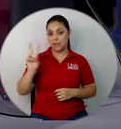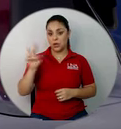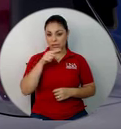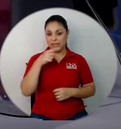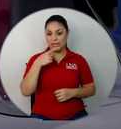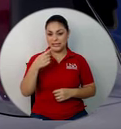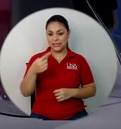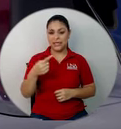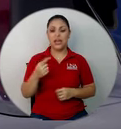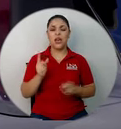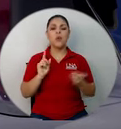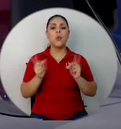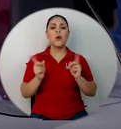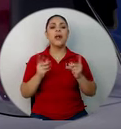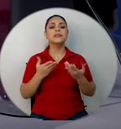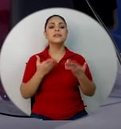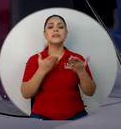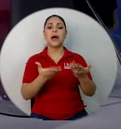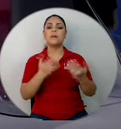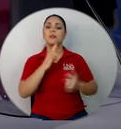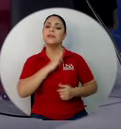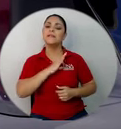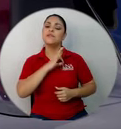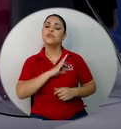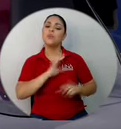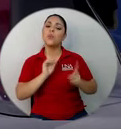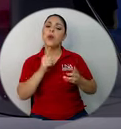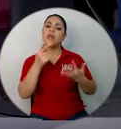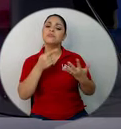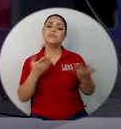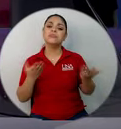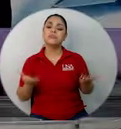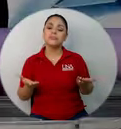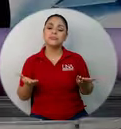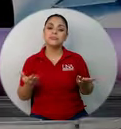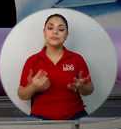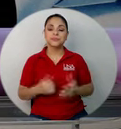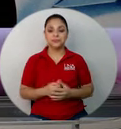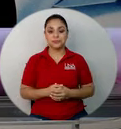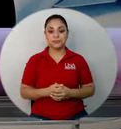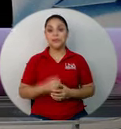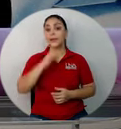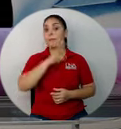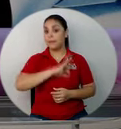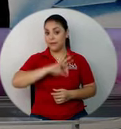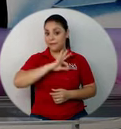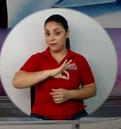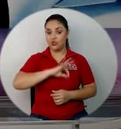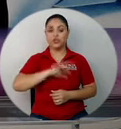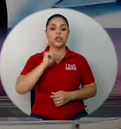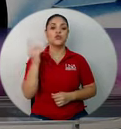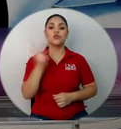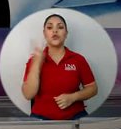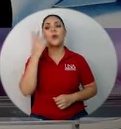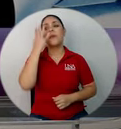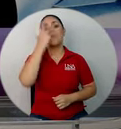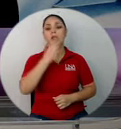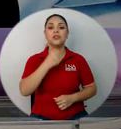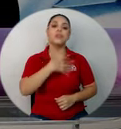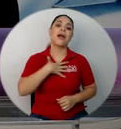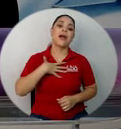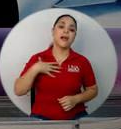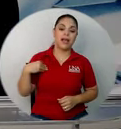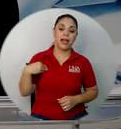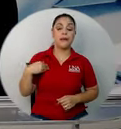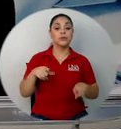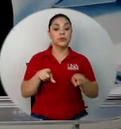esos beneficios que damos a los colaboradores? Beneficios que no solamente me agradan, ¿sí?, sino